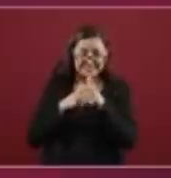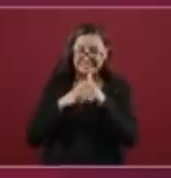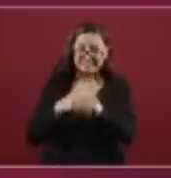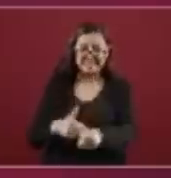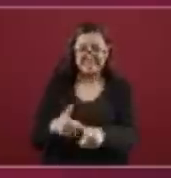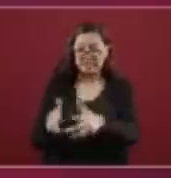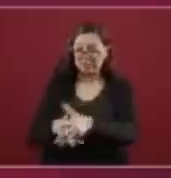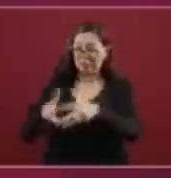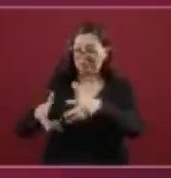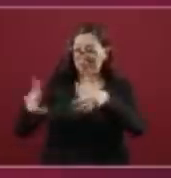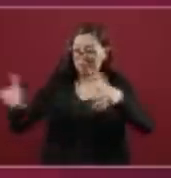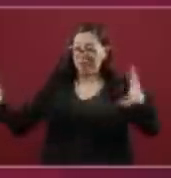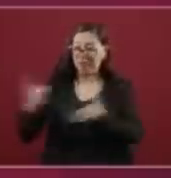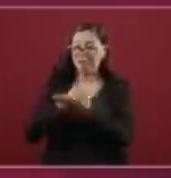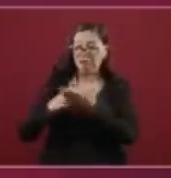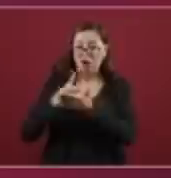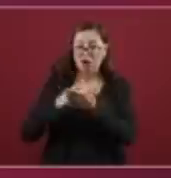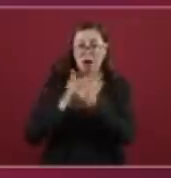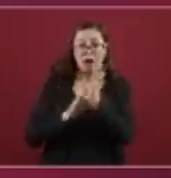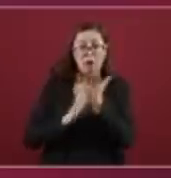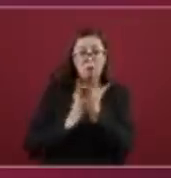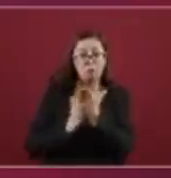droga,